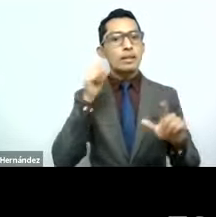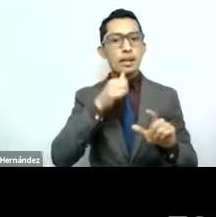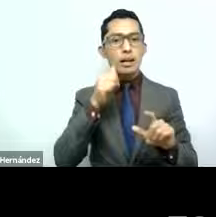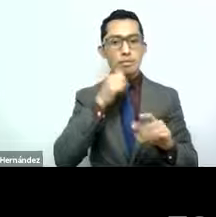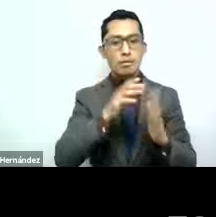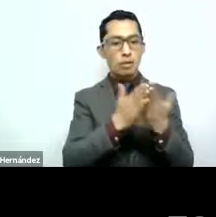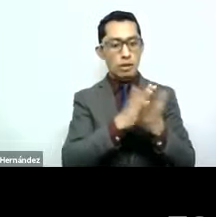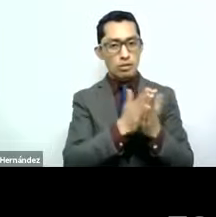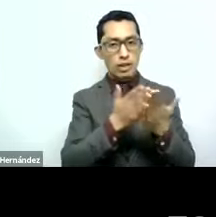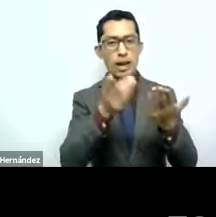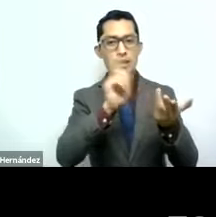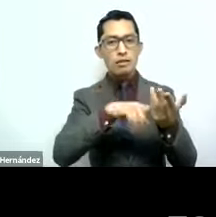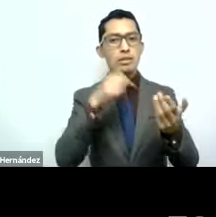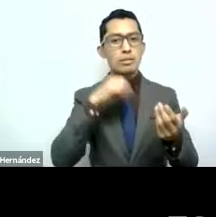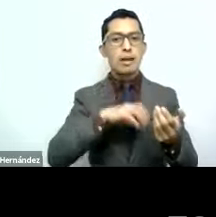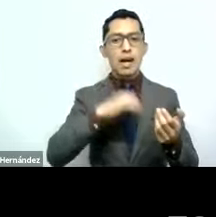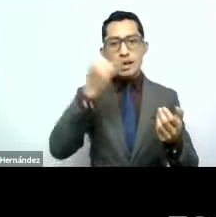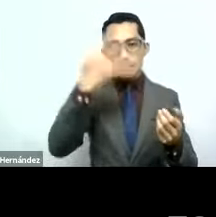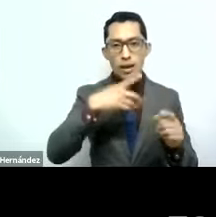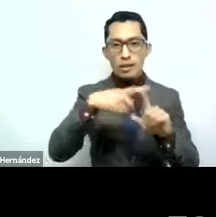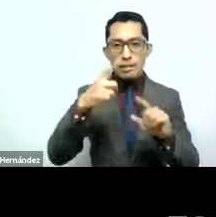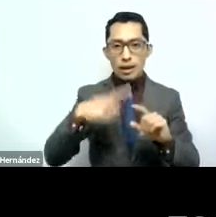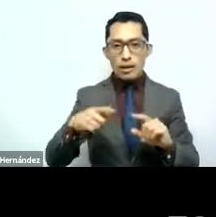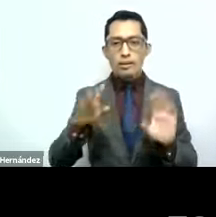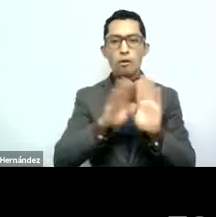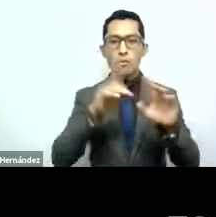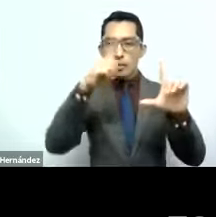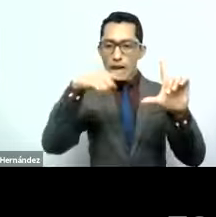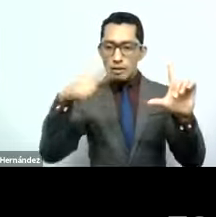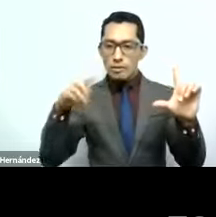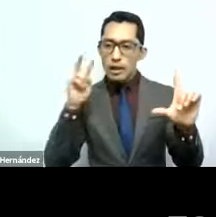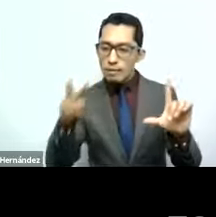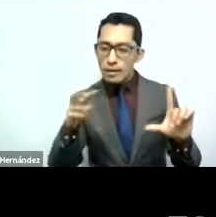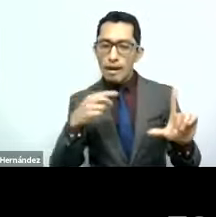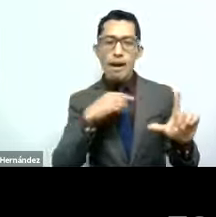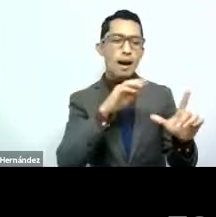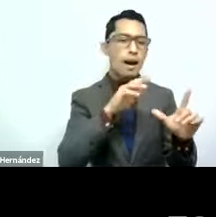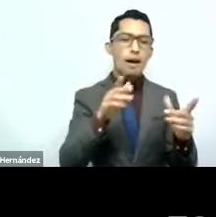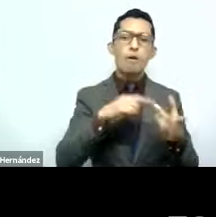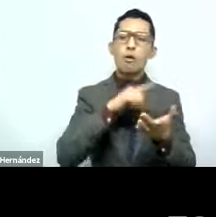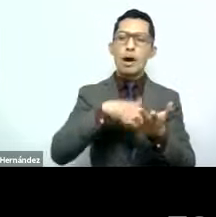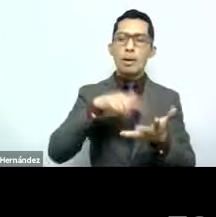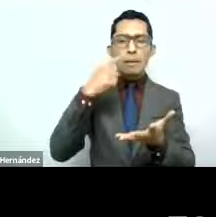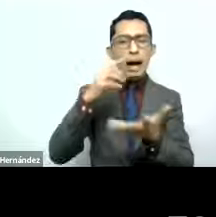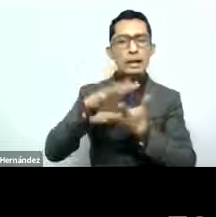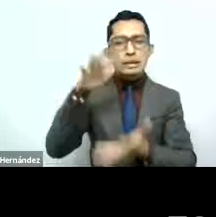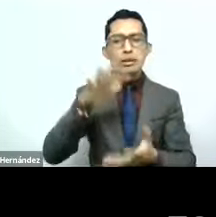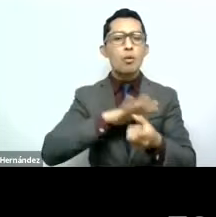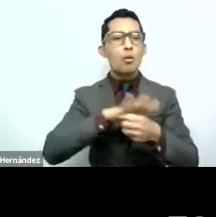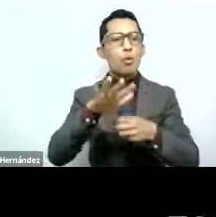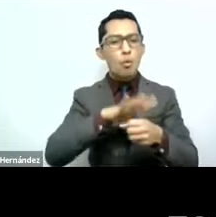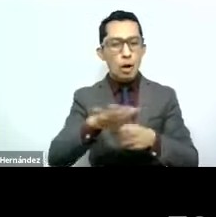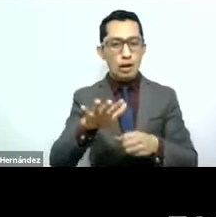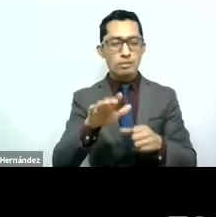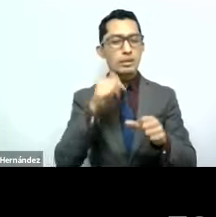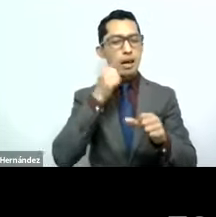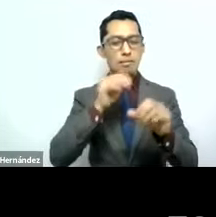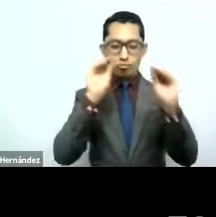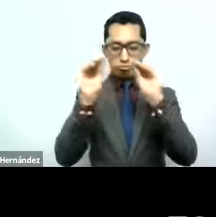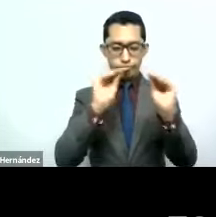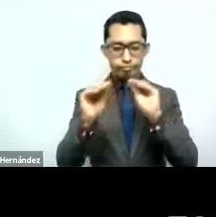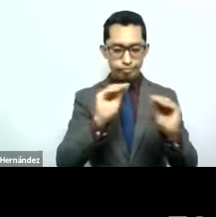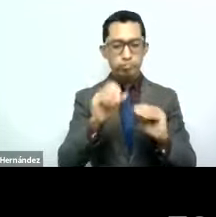acompañados como con estas gráficas que permitan ver dónde está la mayor parte de los casos, qué casos son, etcétera, etcétera.